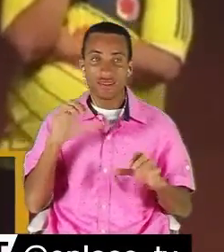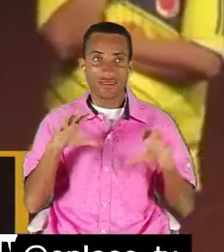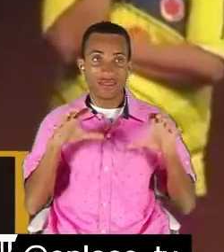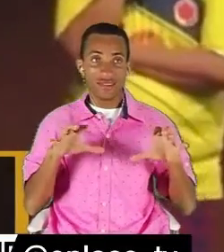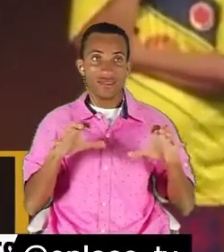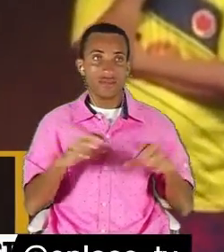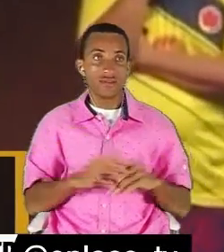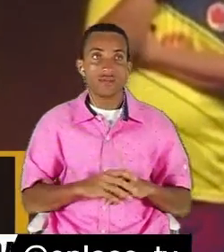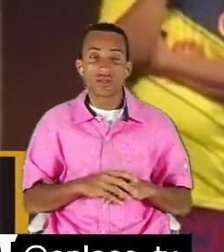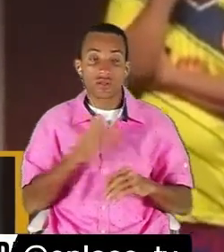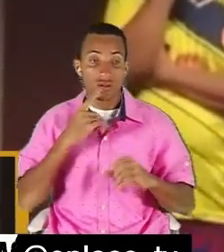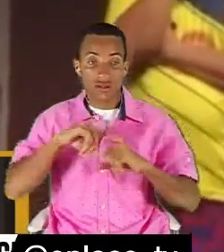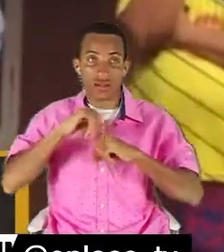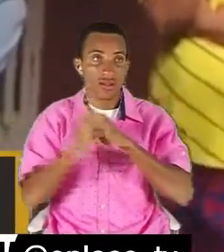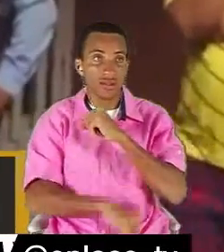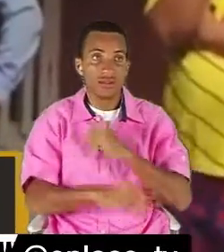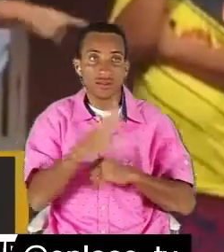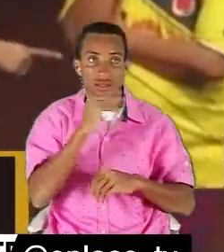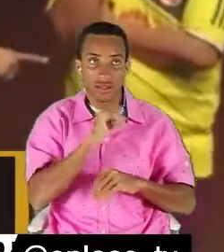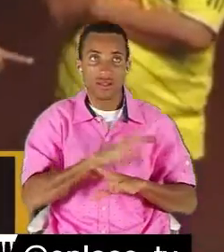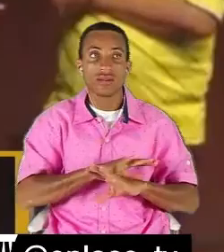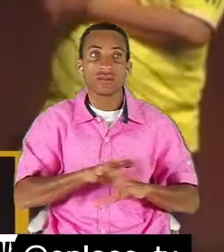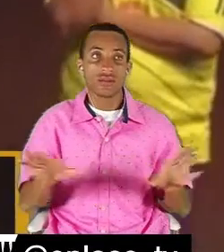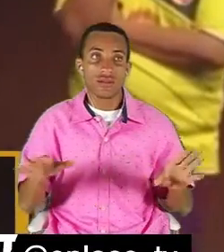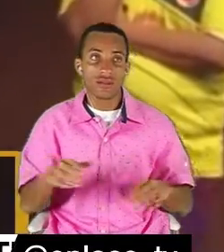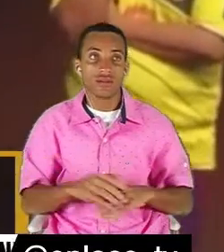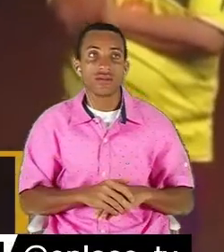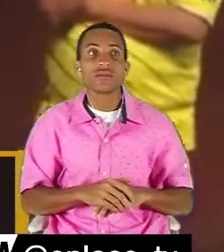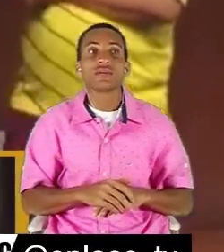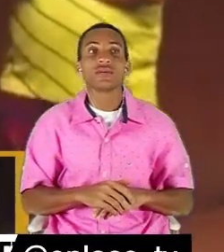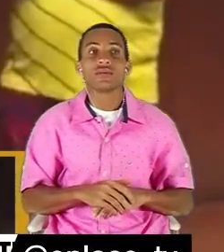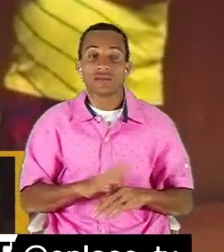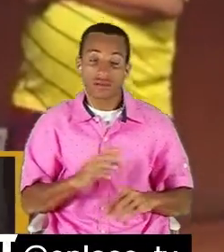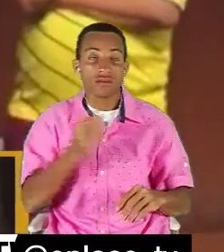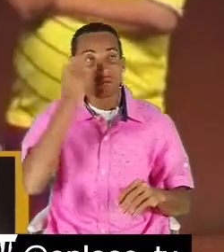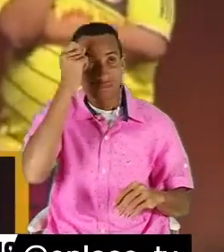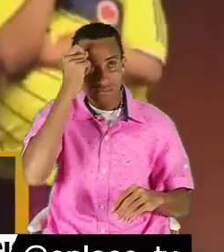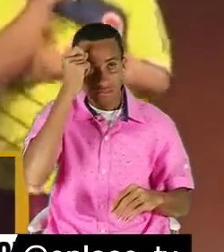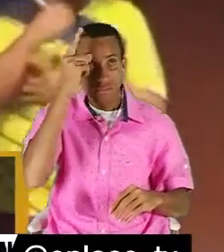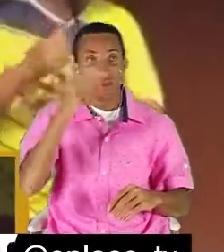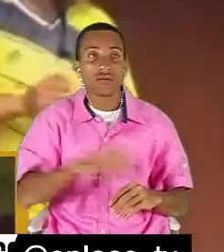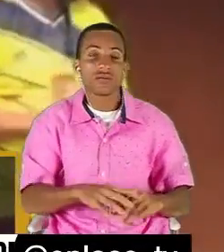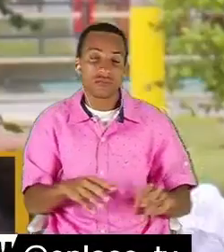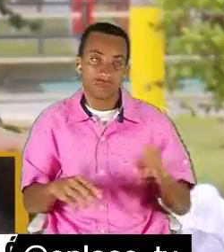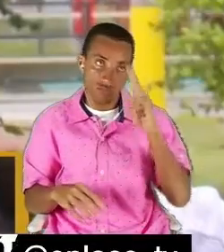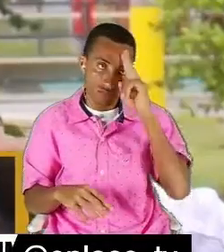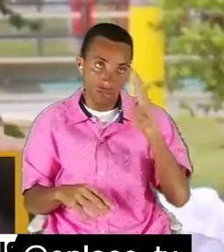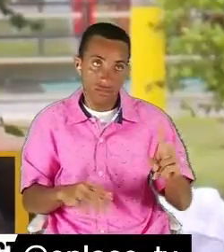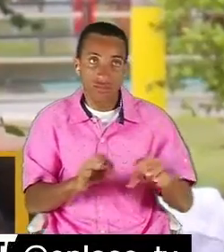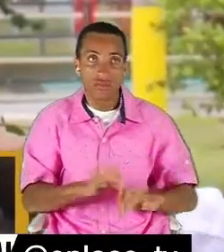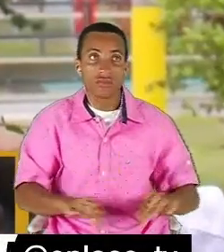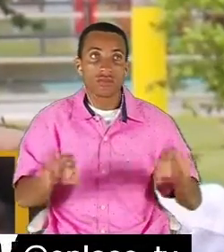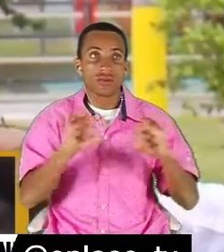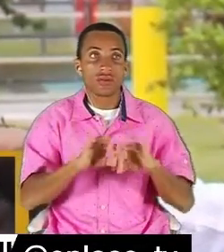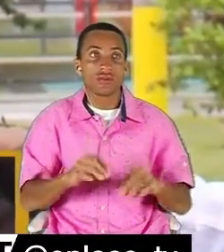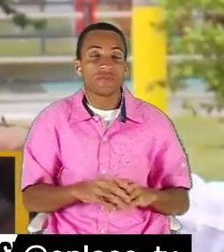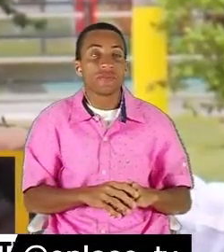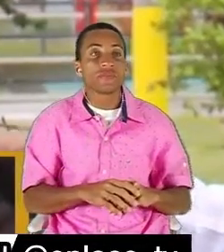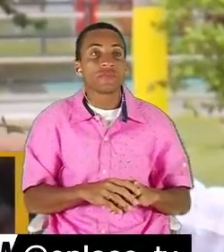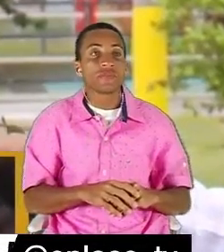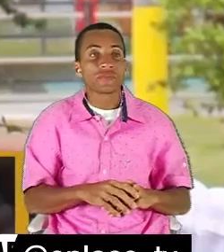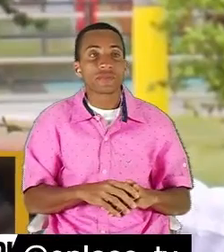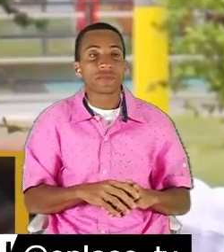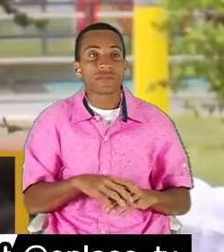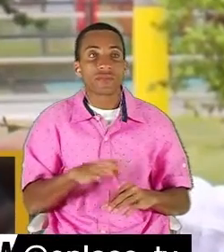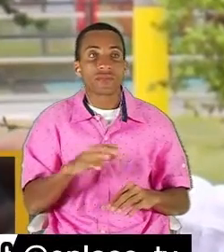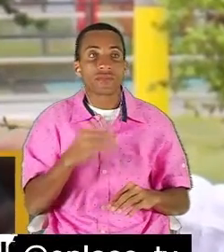no la hubo, pero para ellos la experiencia que queda es la de una mayor comprensión, una mayor tolerancia en este tipo de situaciones. Un ocupante